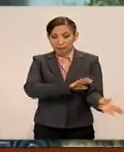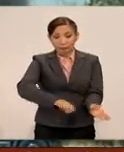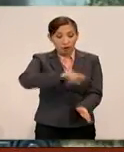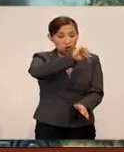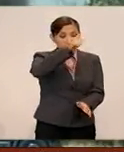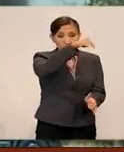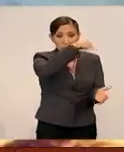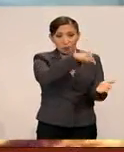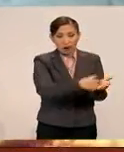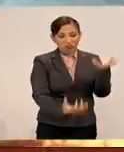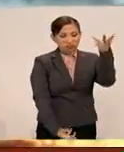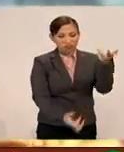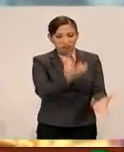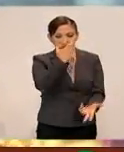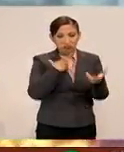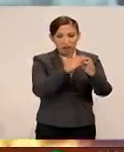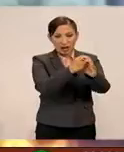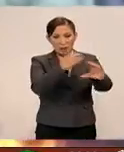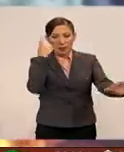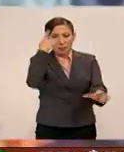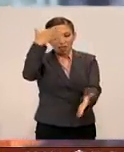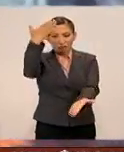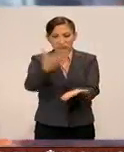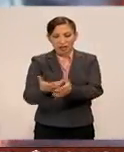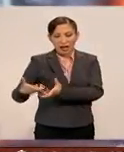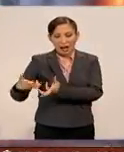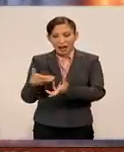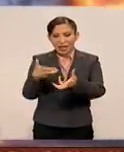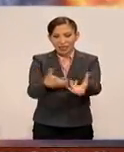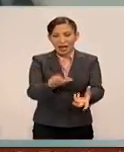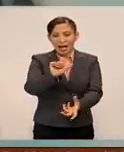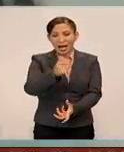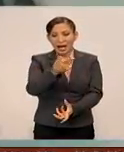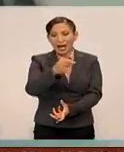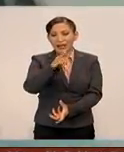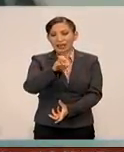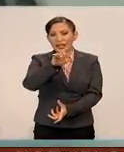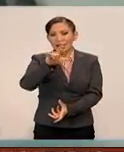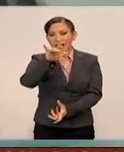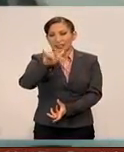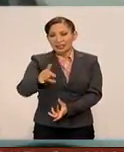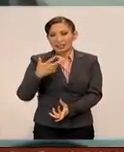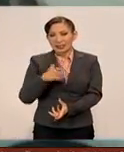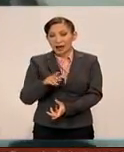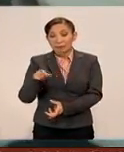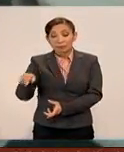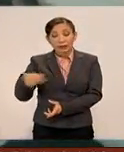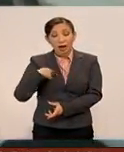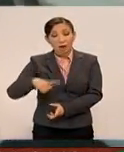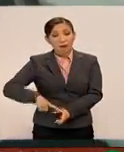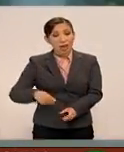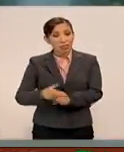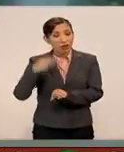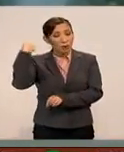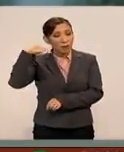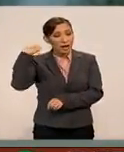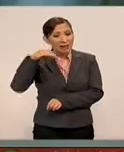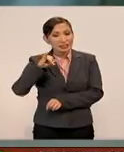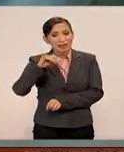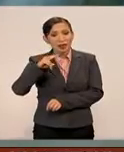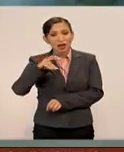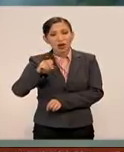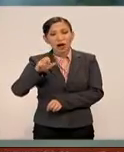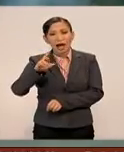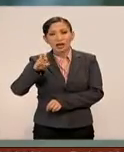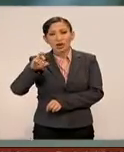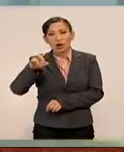punto, prendieron fuego a un camión para bloquear la carretera de Aguililla a la altura de Chandio. El gobernador de Michoacán, Silvano Aureoles,